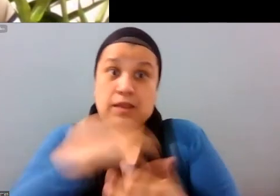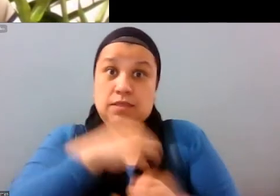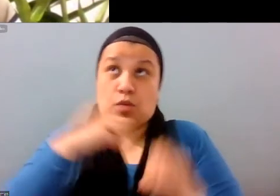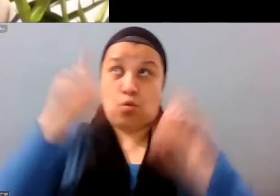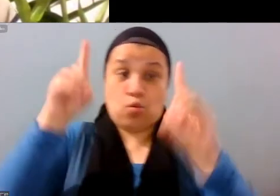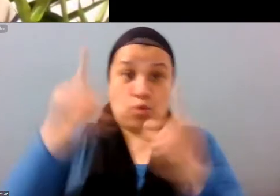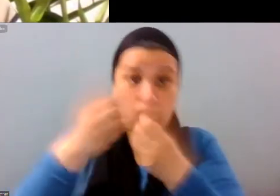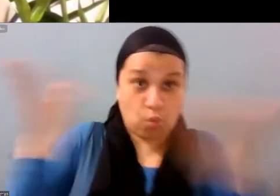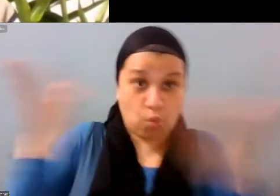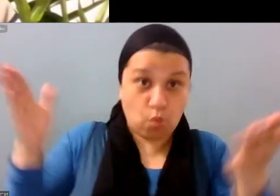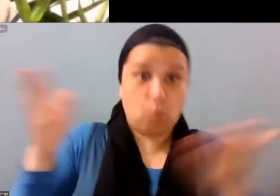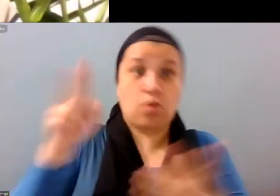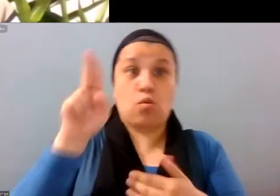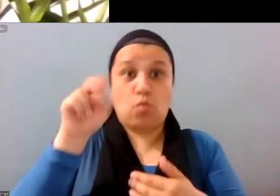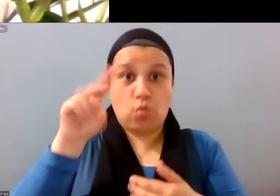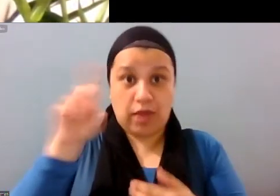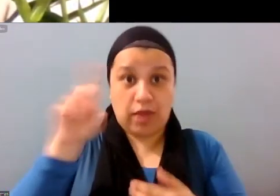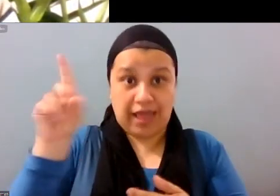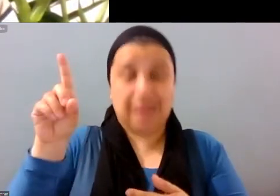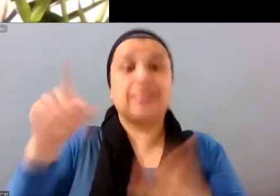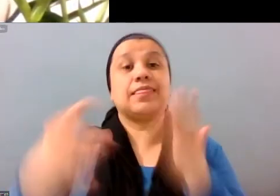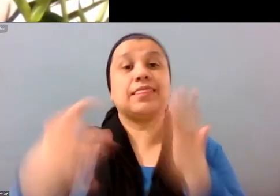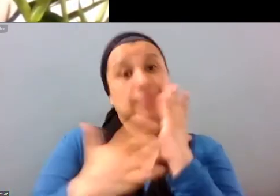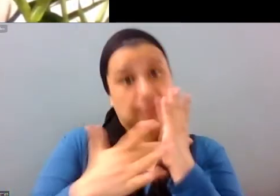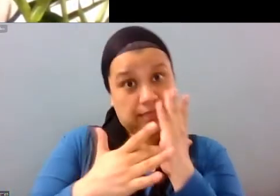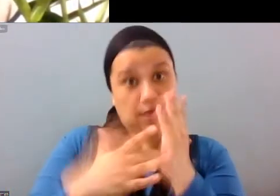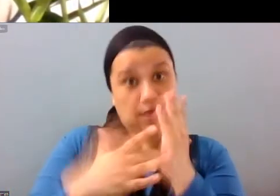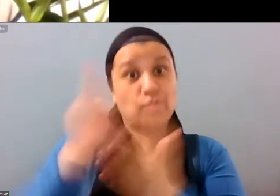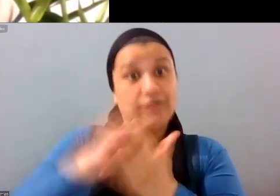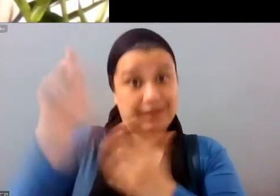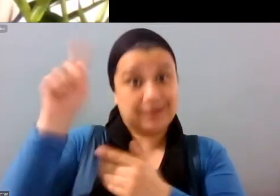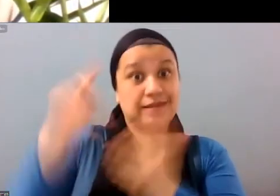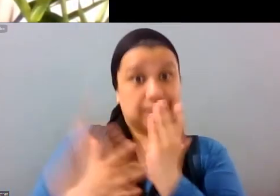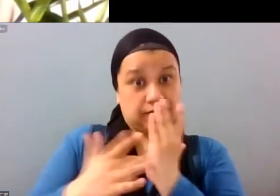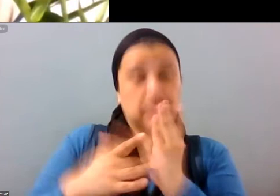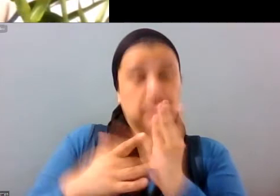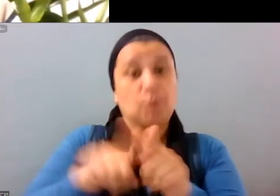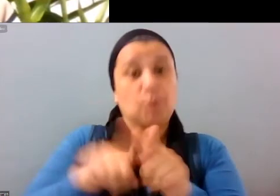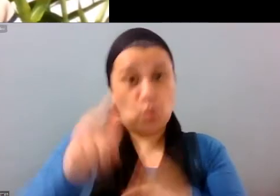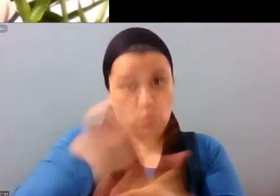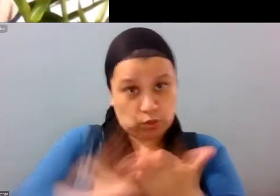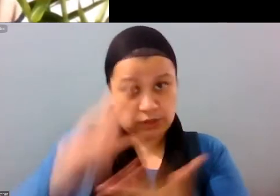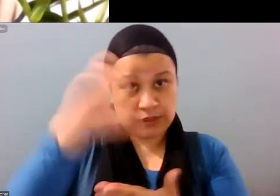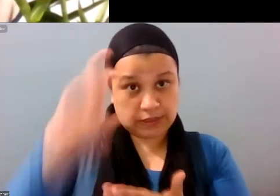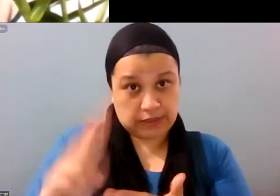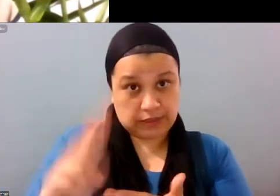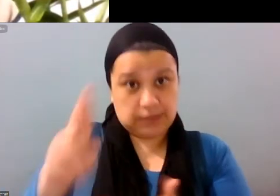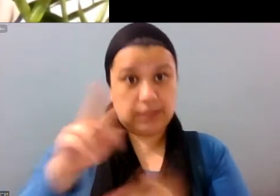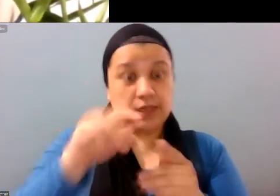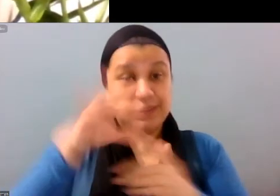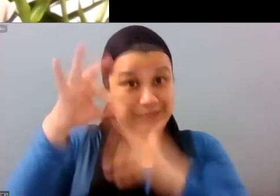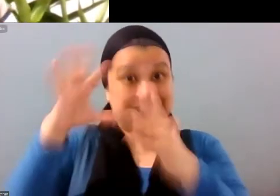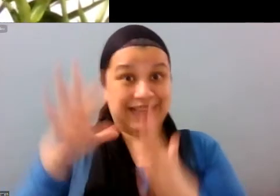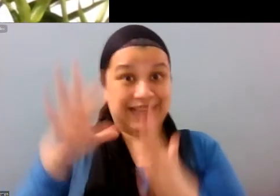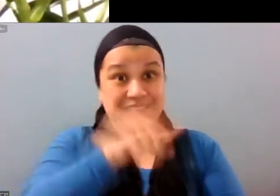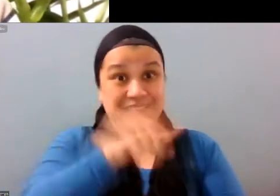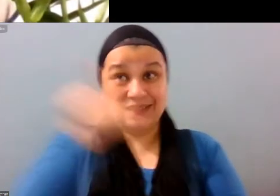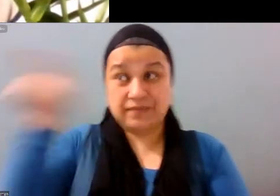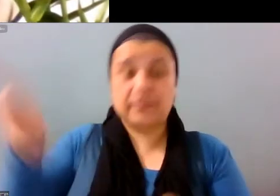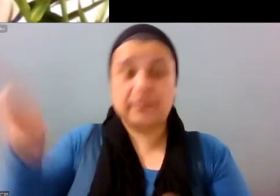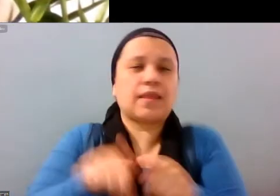del tec también hemos tenido alguna colaboración de la ucr con algunos especialistas pero ha sido más a nivel de